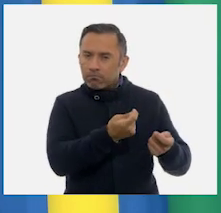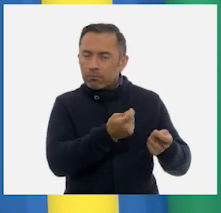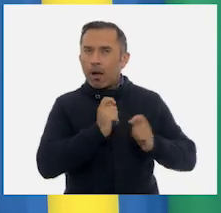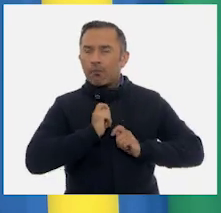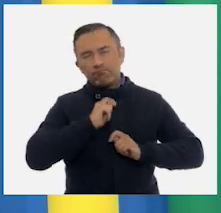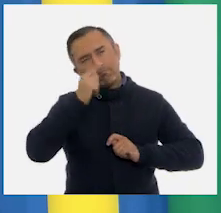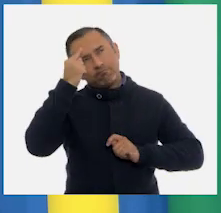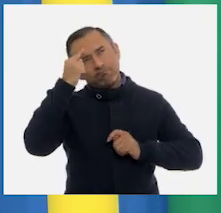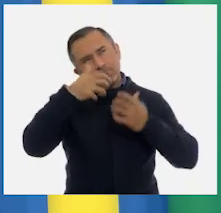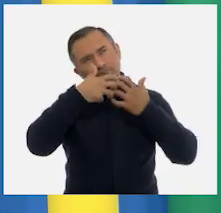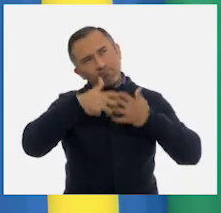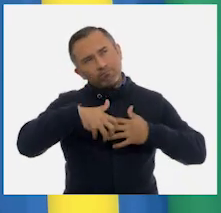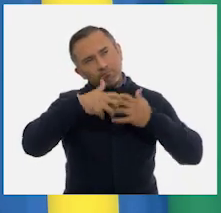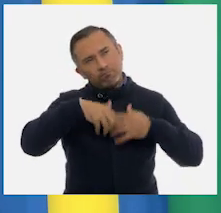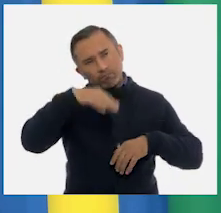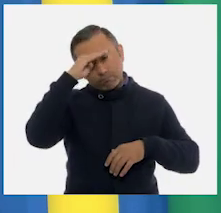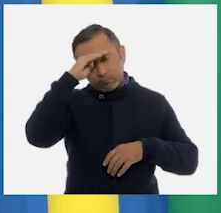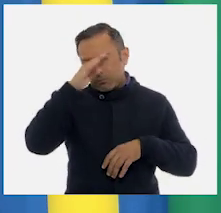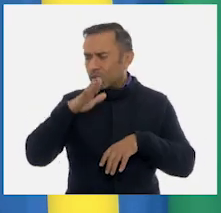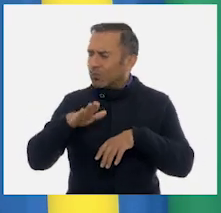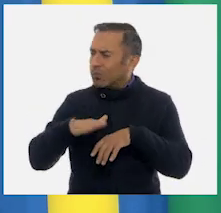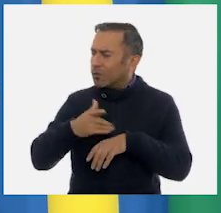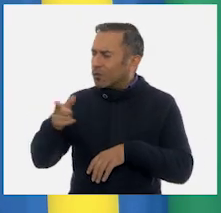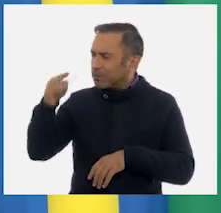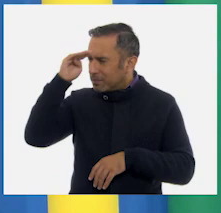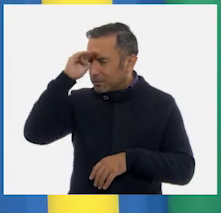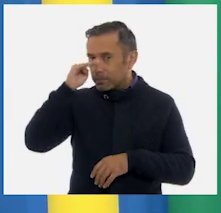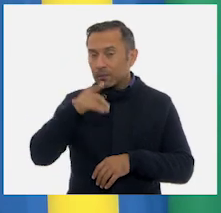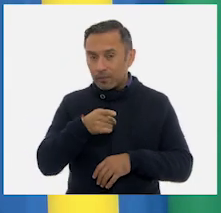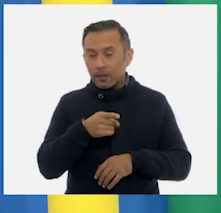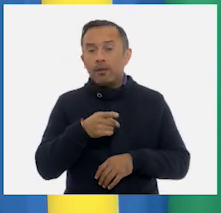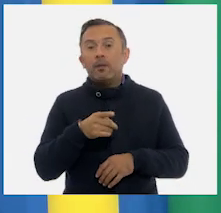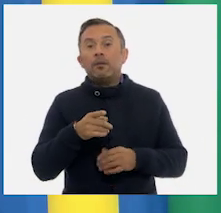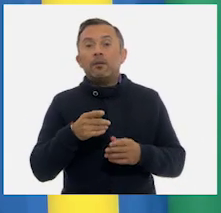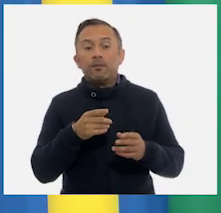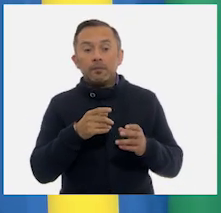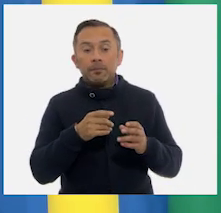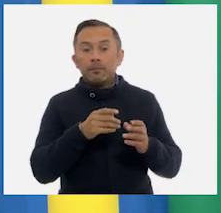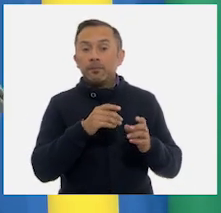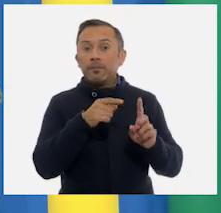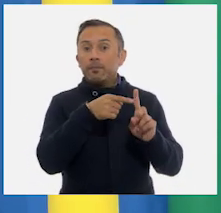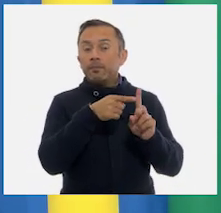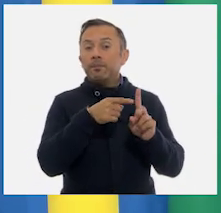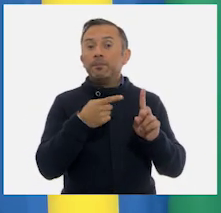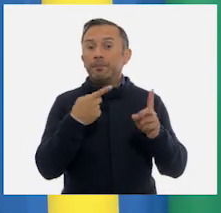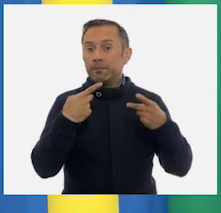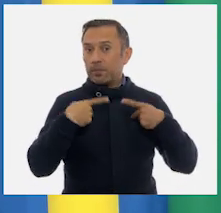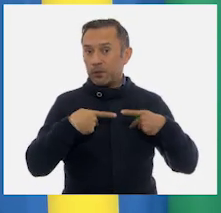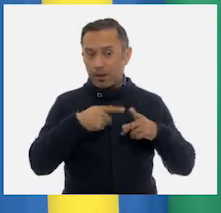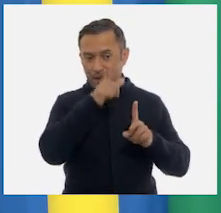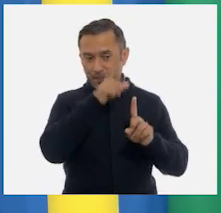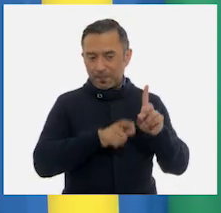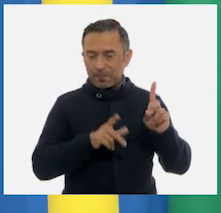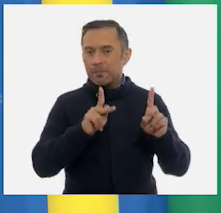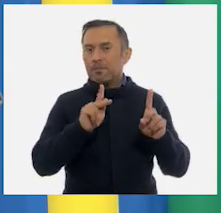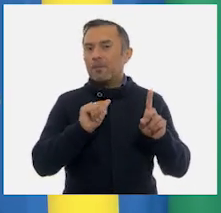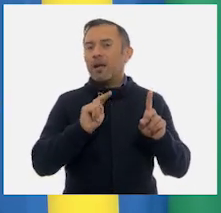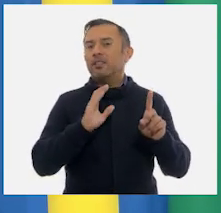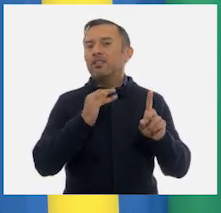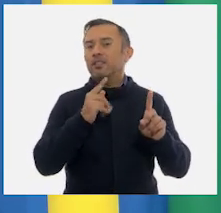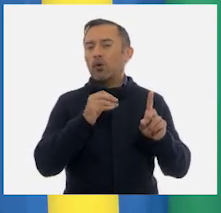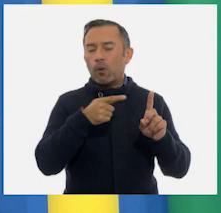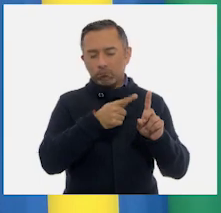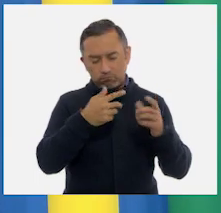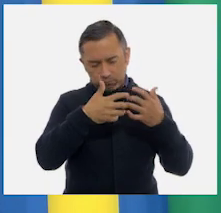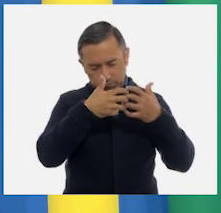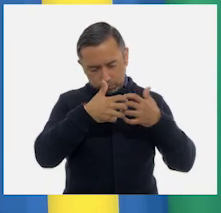fragmento del relato de Campobello, el narrador se concentra en la figura de Don Panchito y reflexiona sobre la manera en